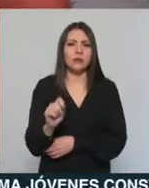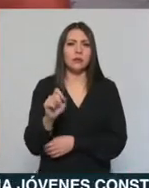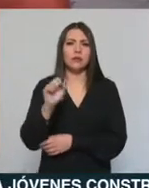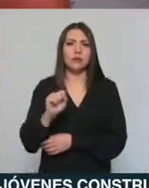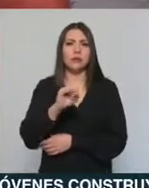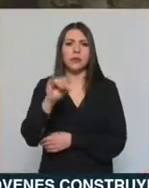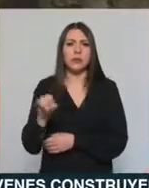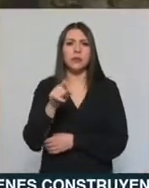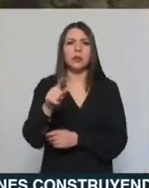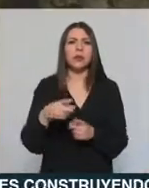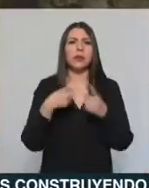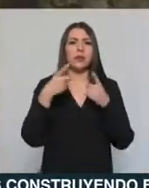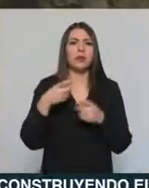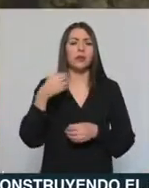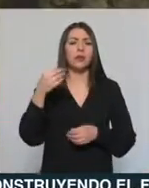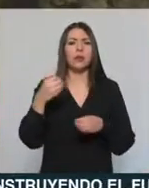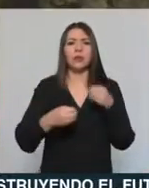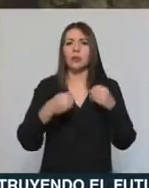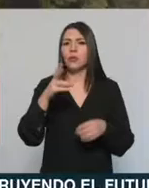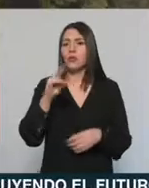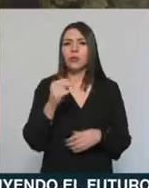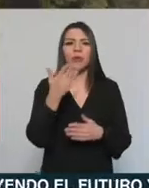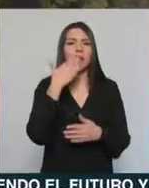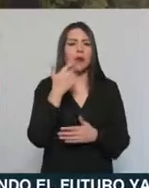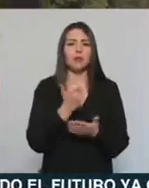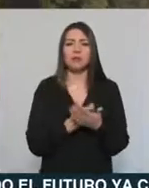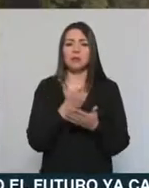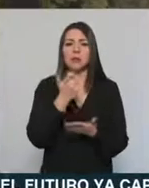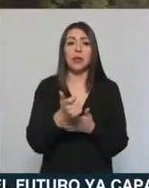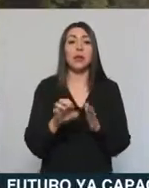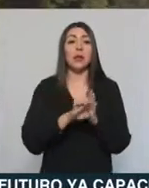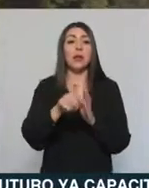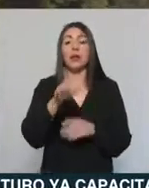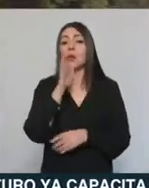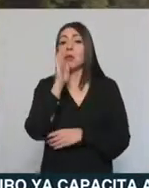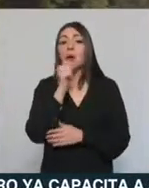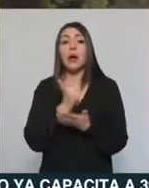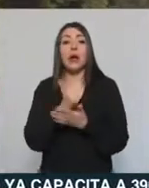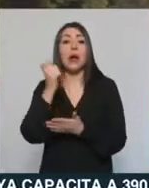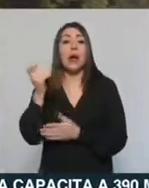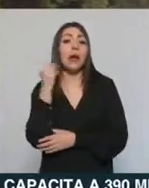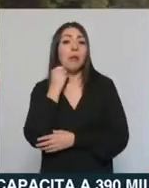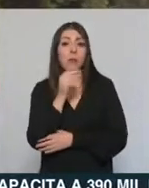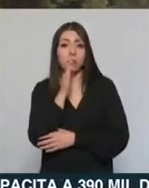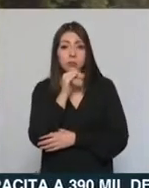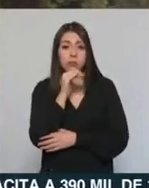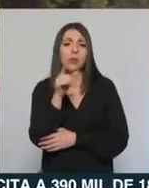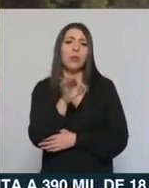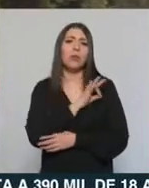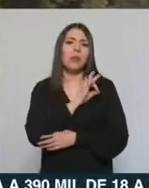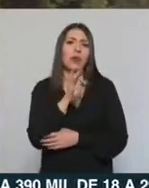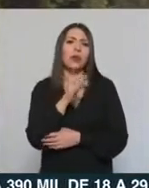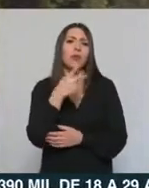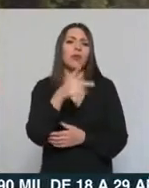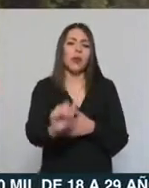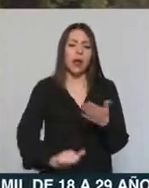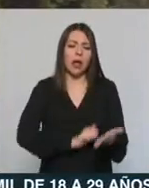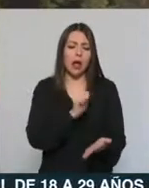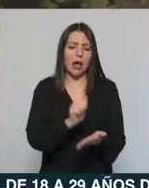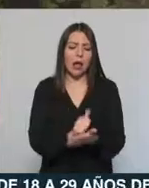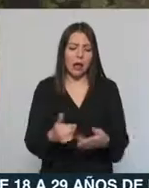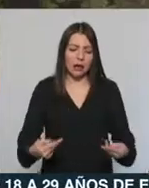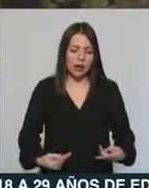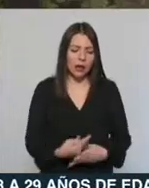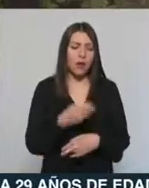para impartir justicia, no tiene ningún costo. Si ella no puede pagar un abogado, incluso puede ir con sus actas de nacimiento o el